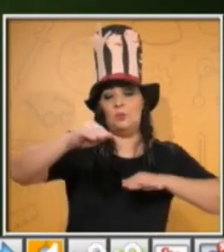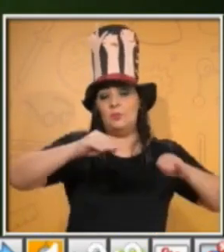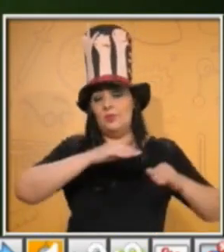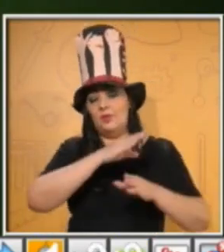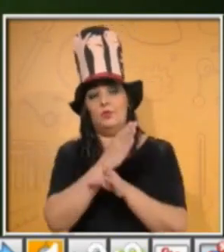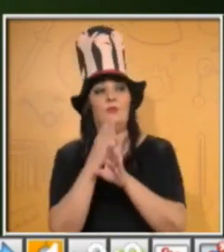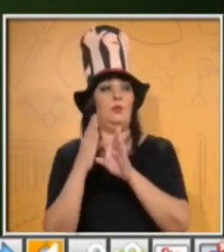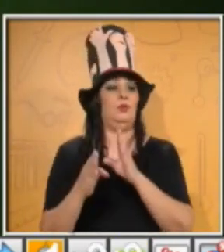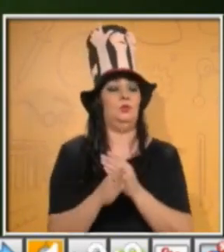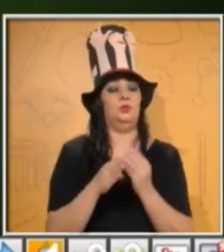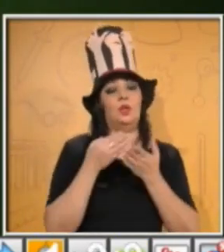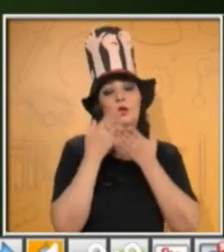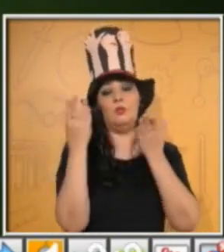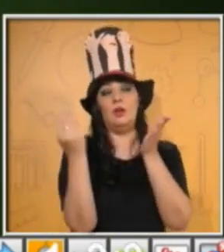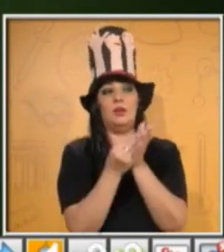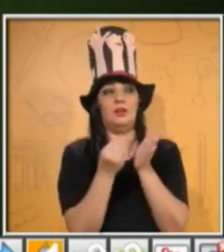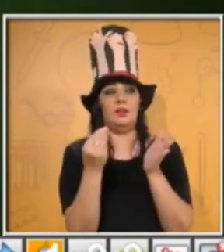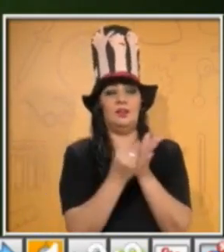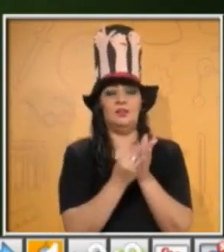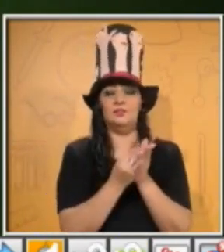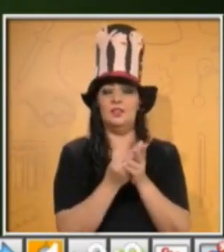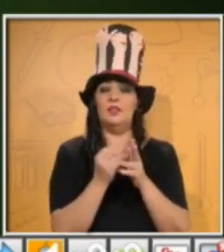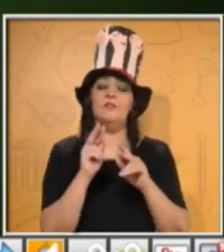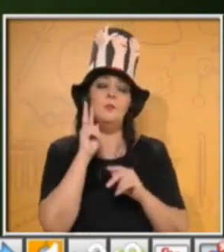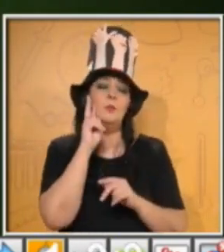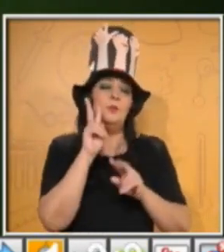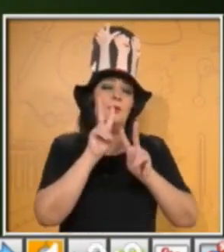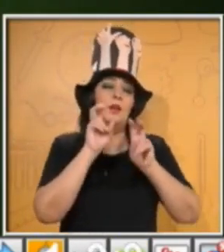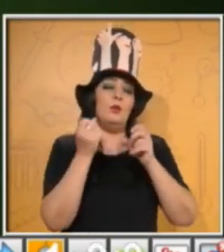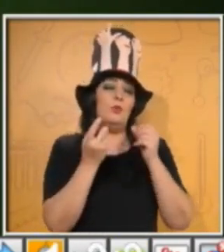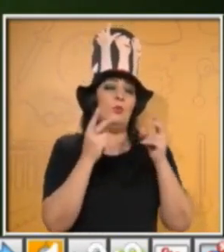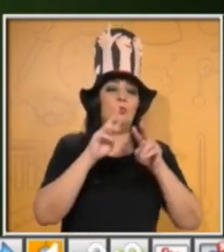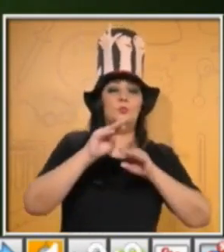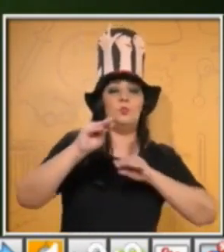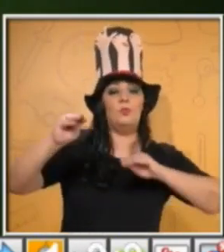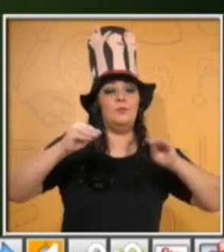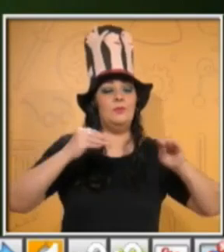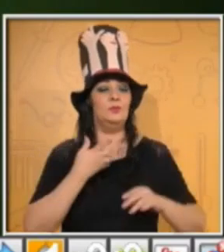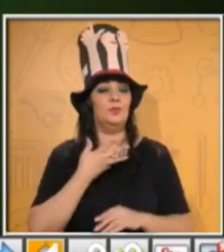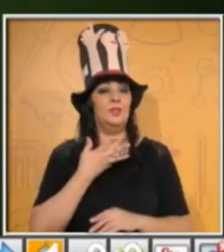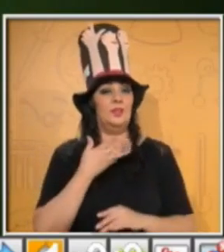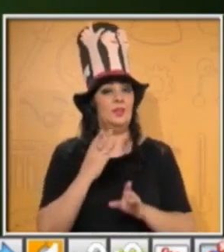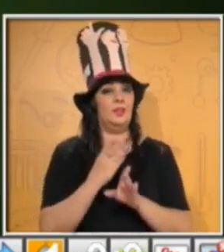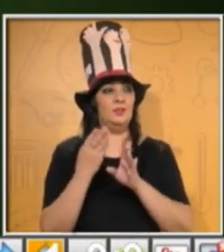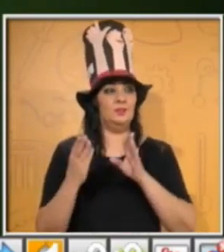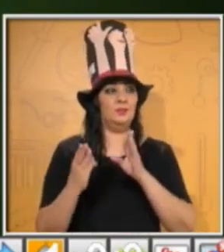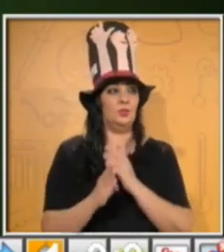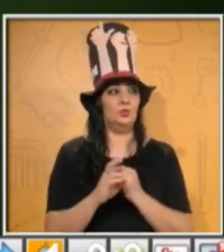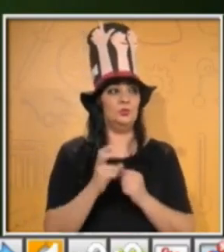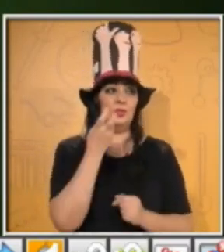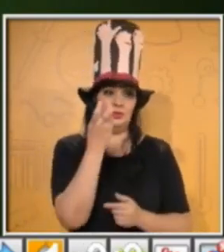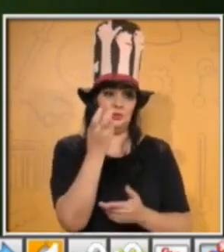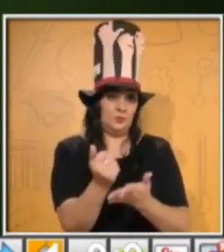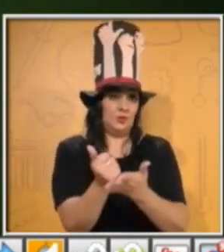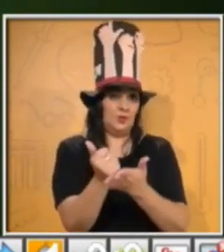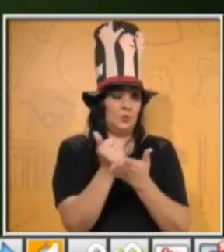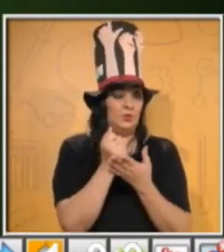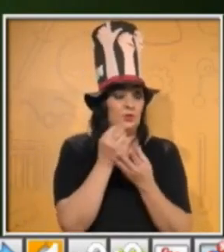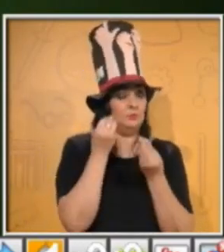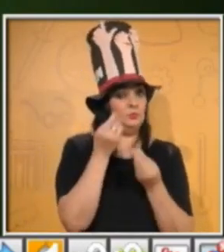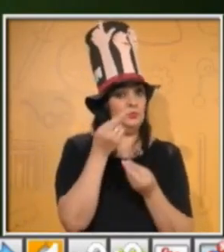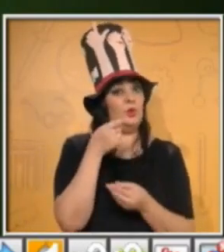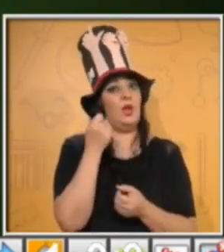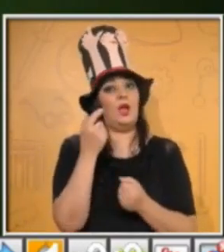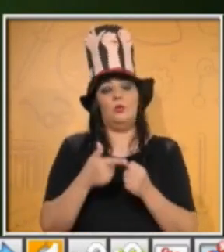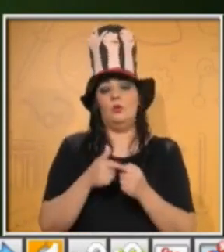en esta clase, vamos a estar abordando ciertos movimientos que presentan los objetos y esto nos va a ayudar en algo que a ti te va a gustar